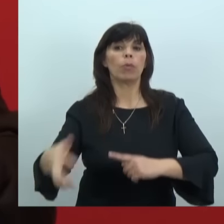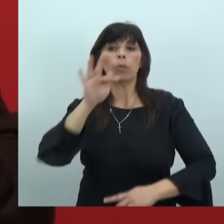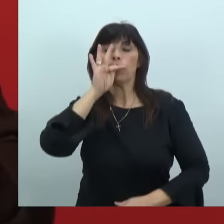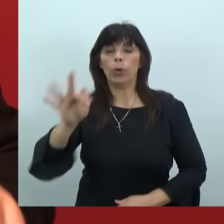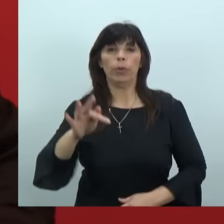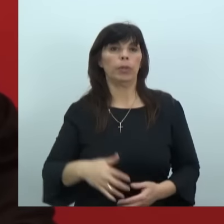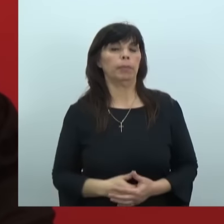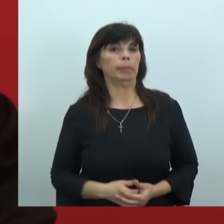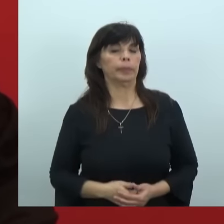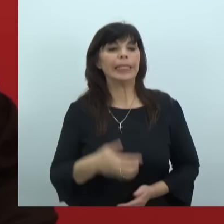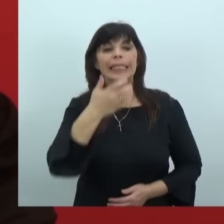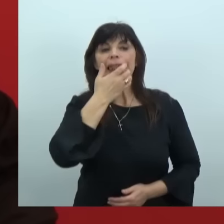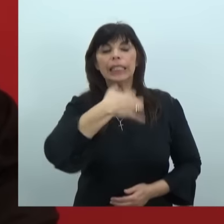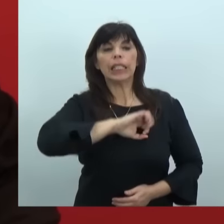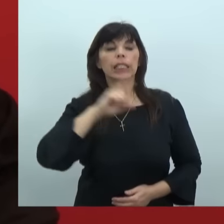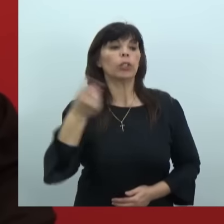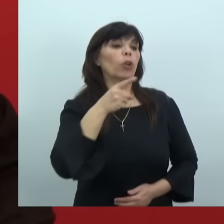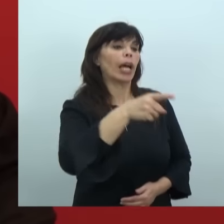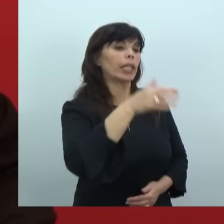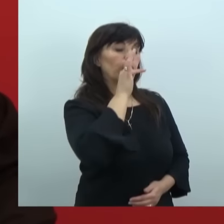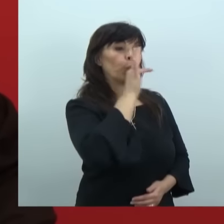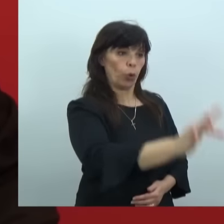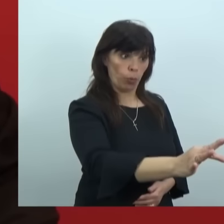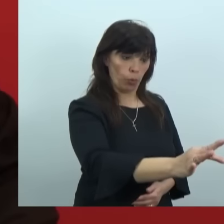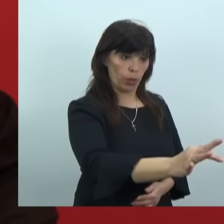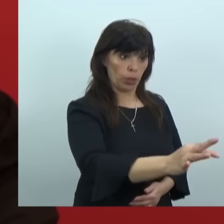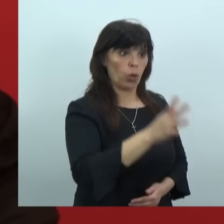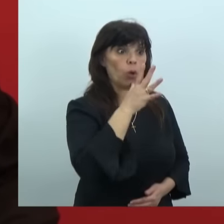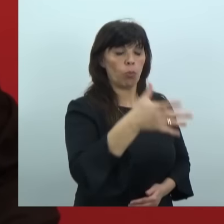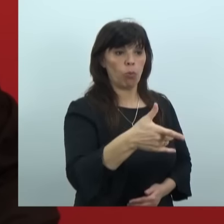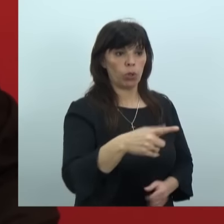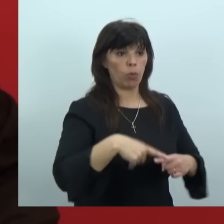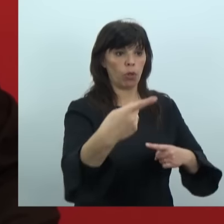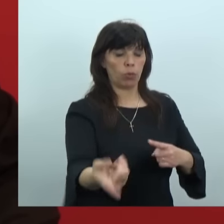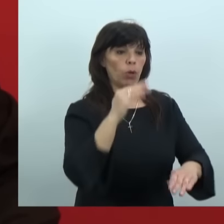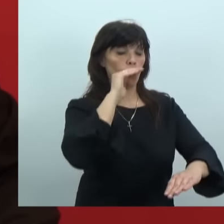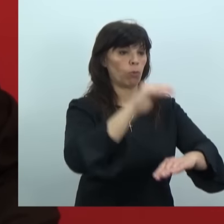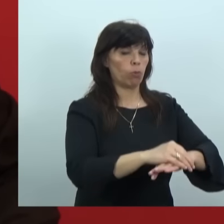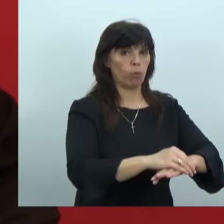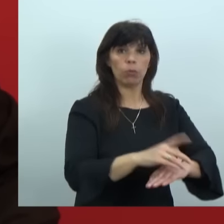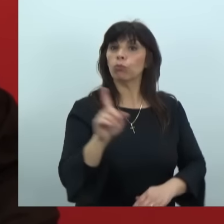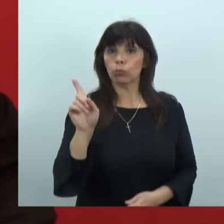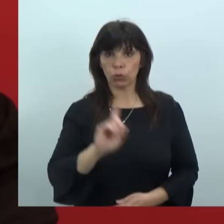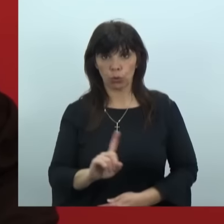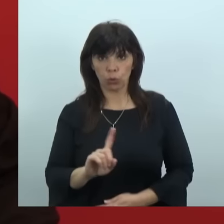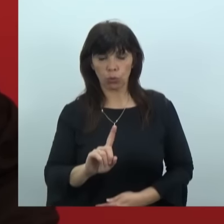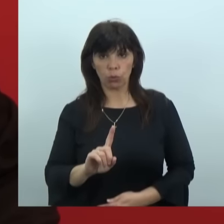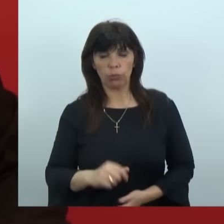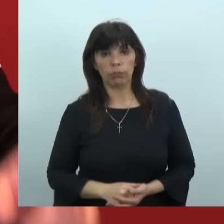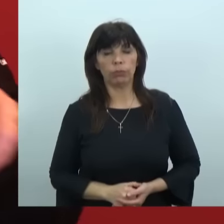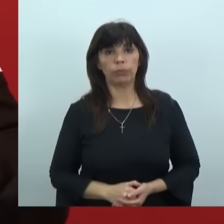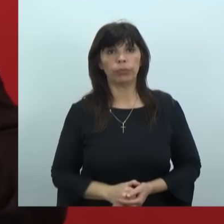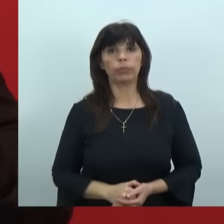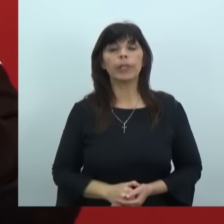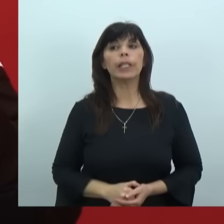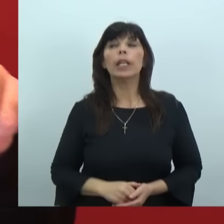Cuando el Señor te promete algo, no es porque Él lo va a cumplir. en primera línea,